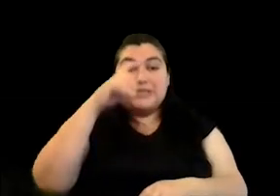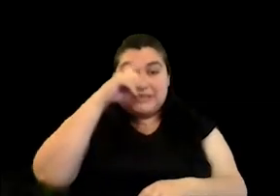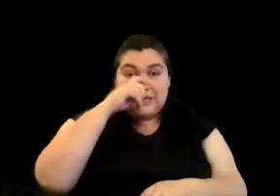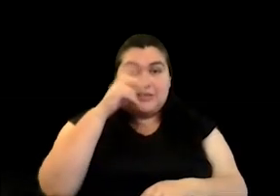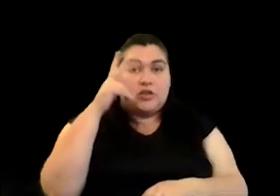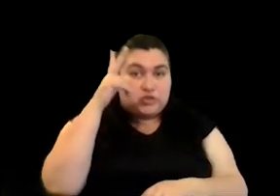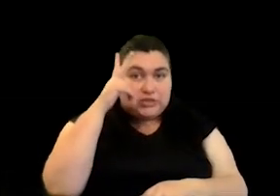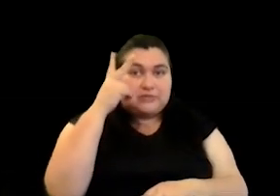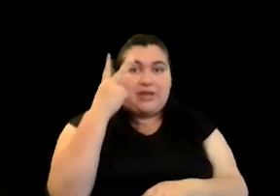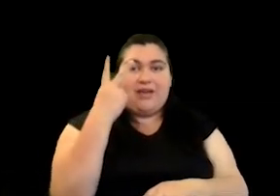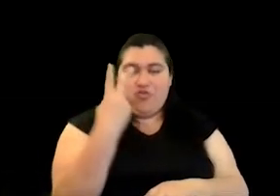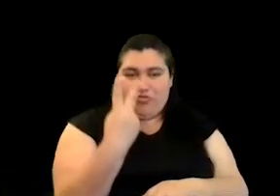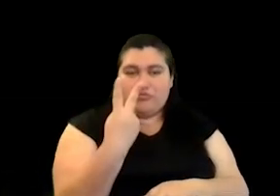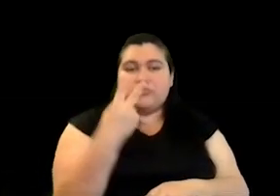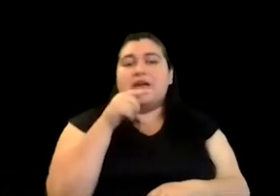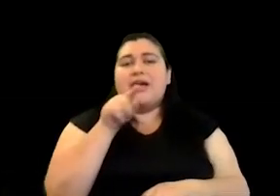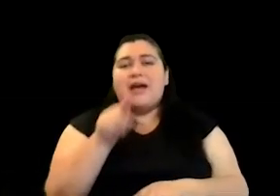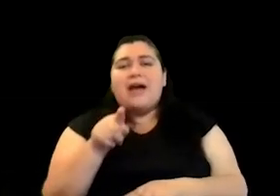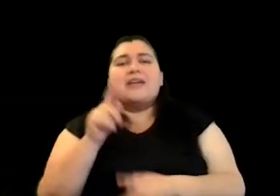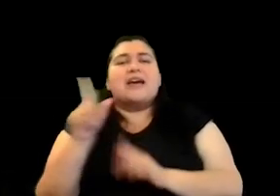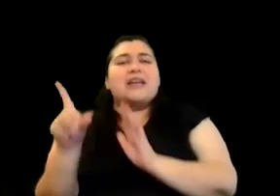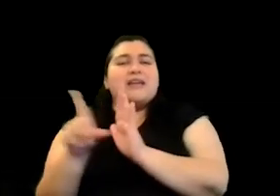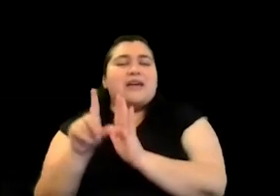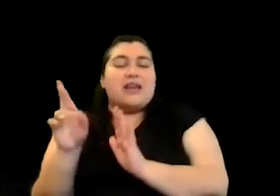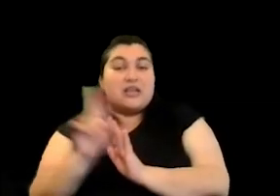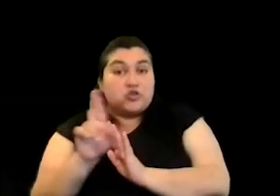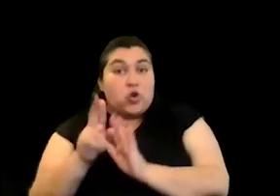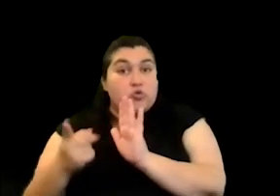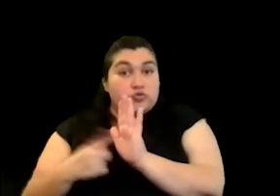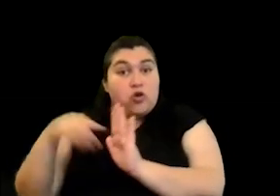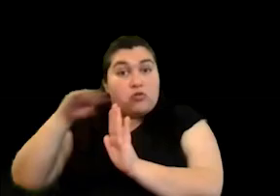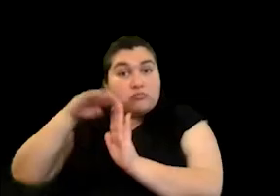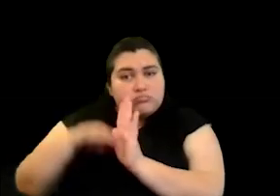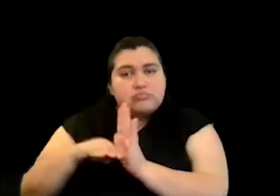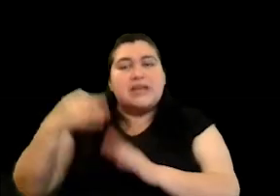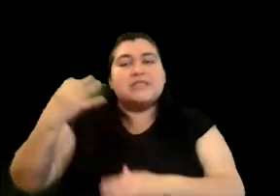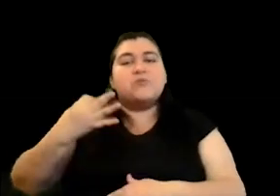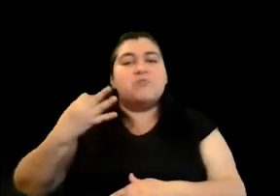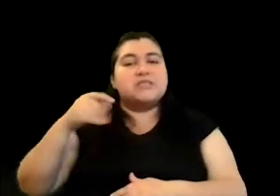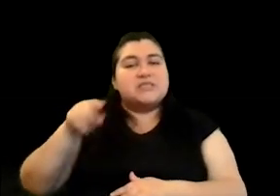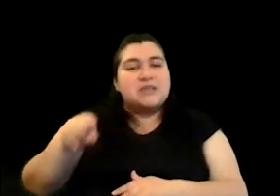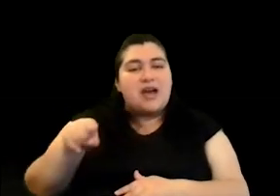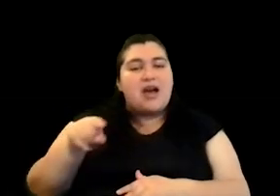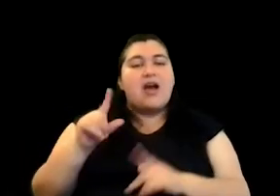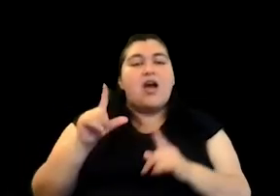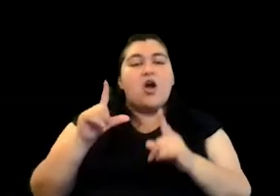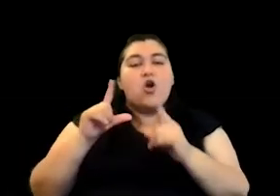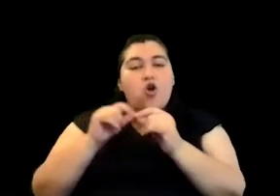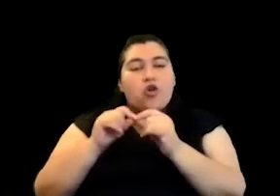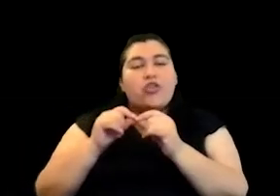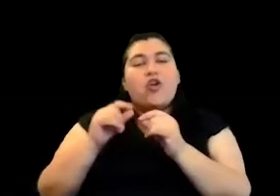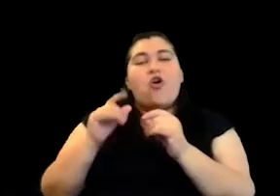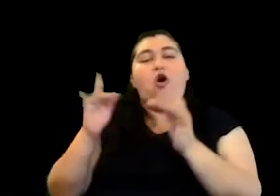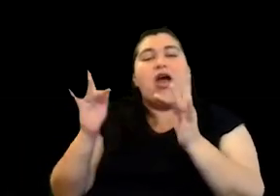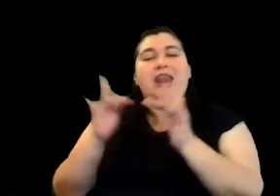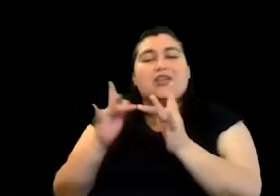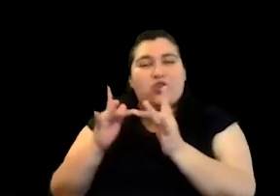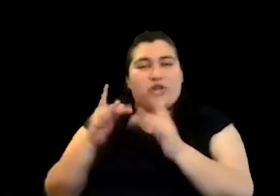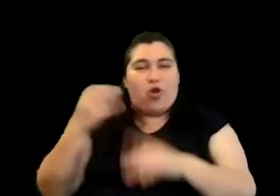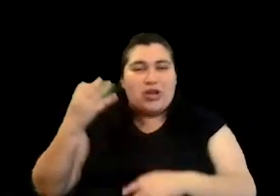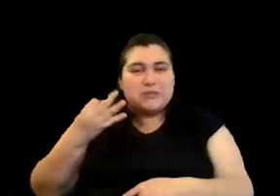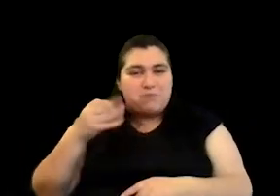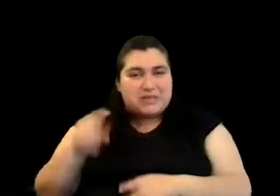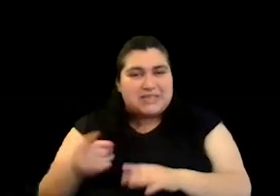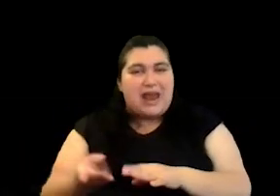5782 que establece este régimen excepcional del código electrónico anticipado que podrá